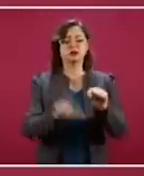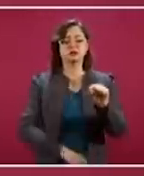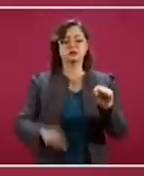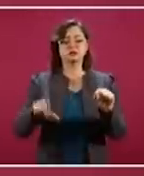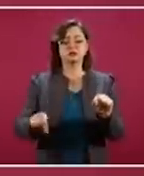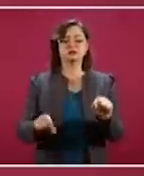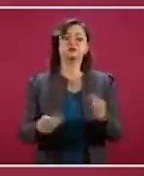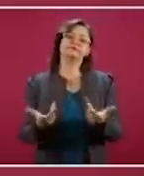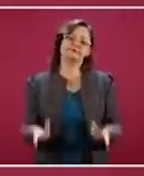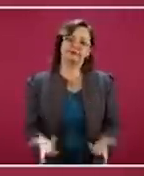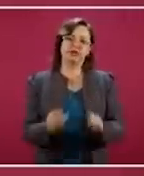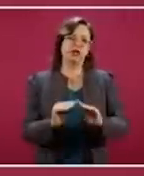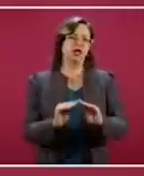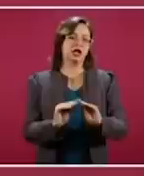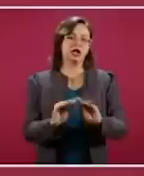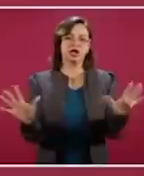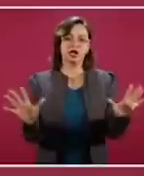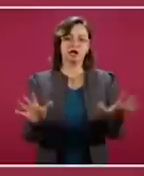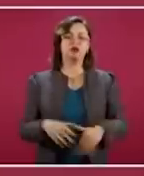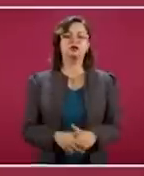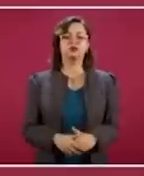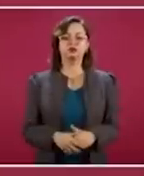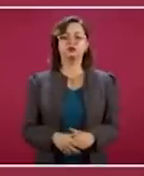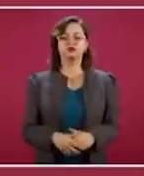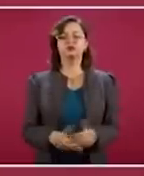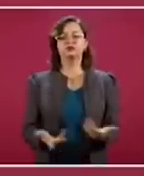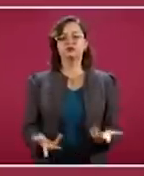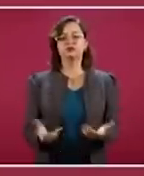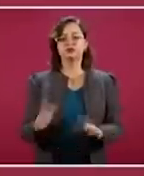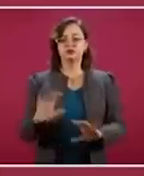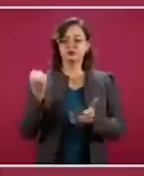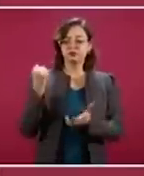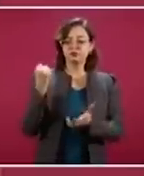desde luego, que la inversión privada